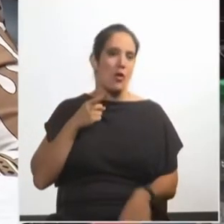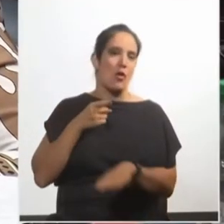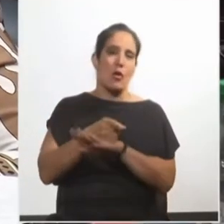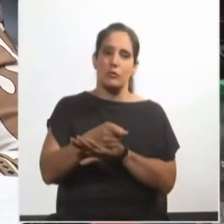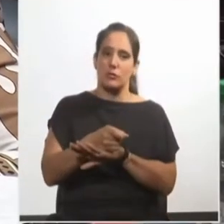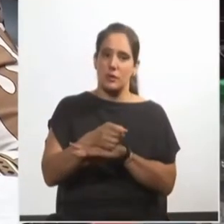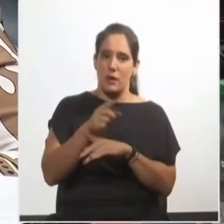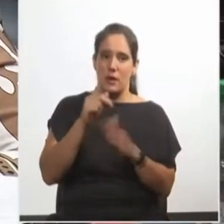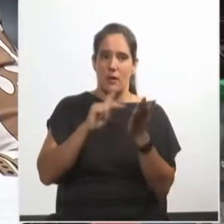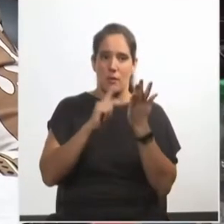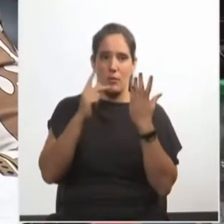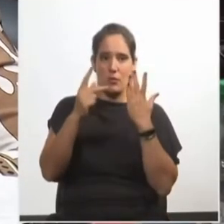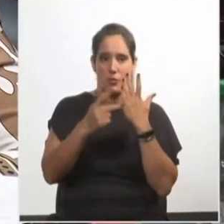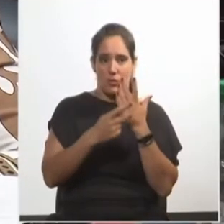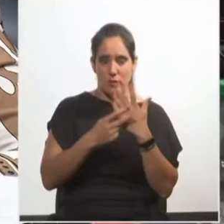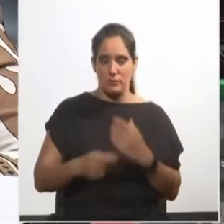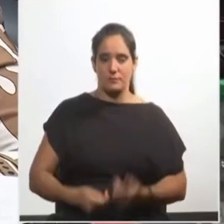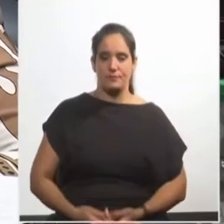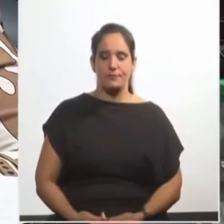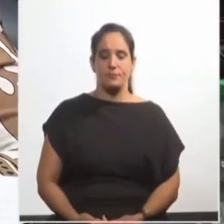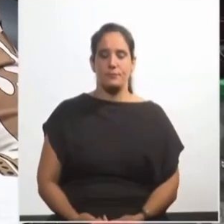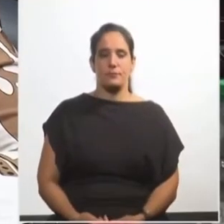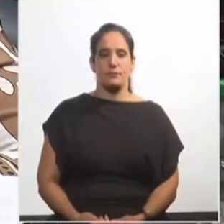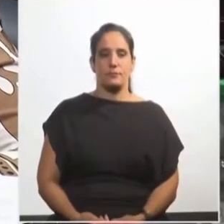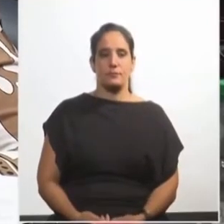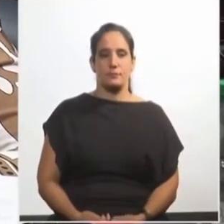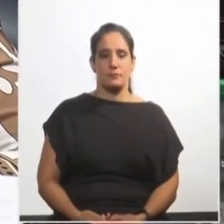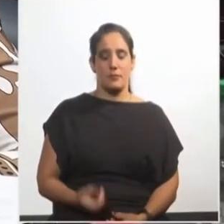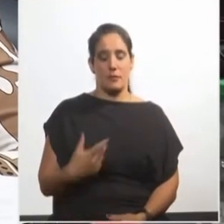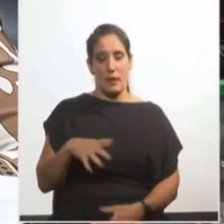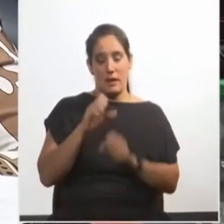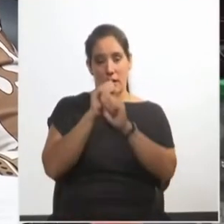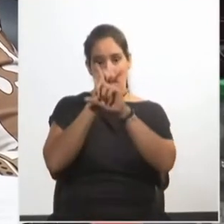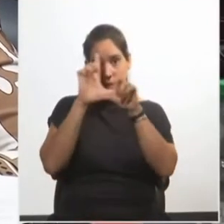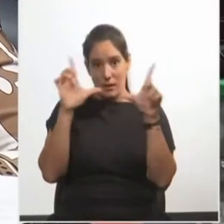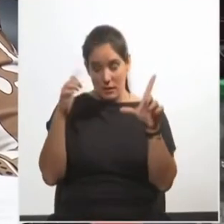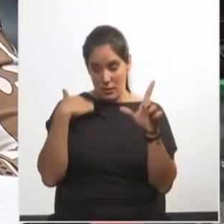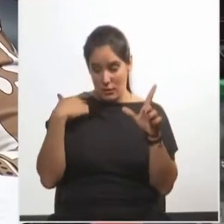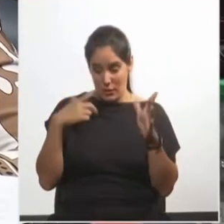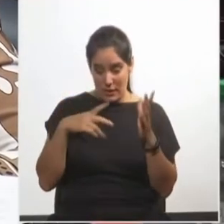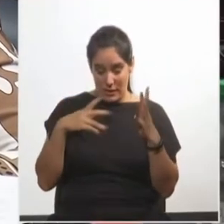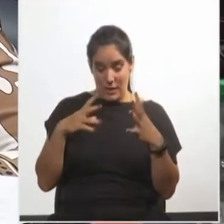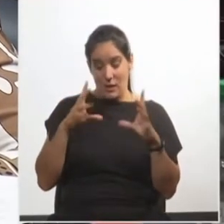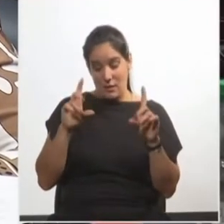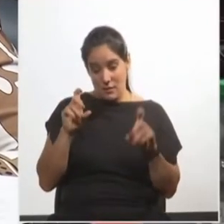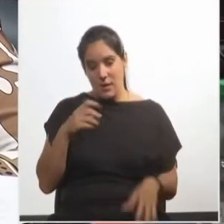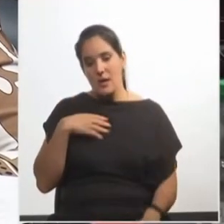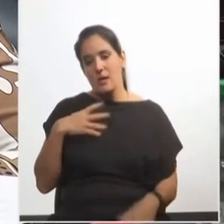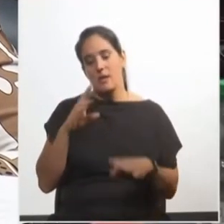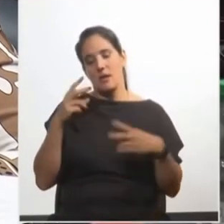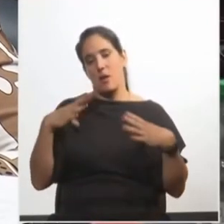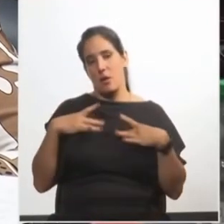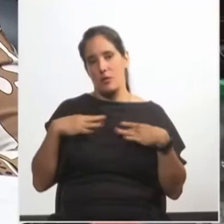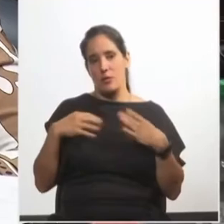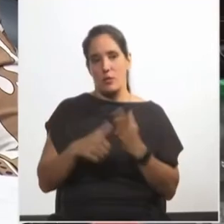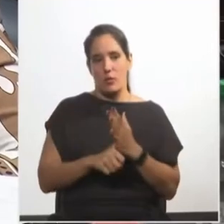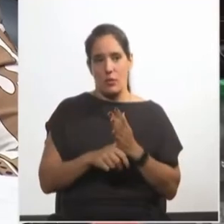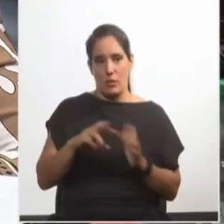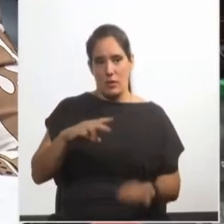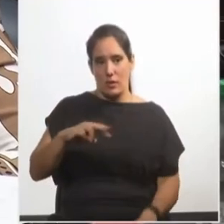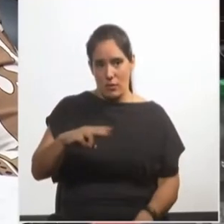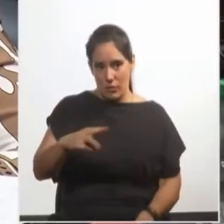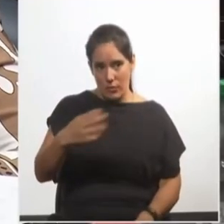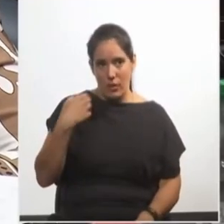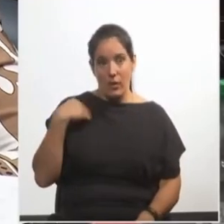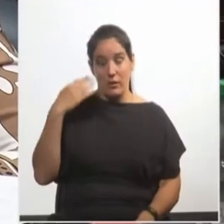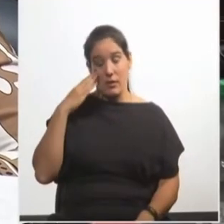rechaza este proyecto de reforma. Está claro que el sistema de seguridad social presenta problemas de sostenibilidad